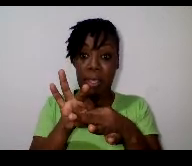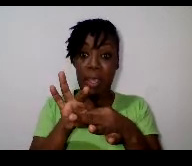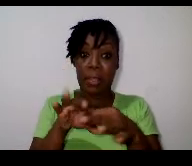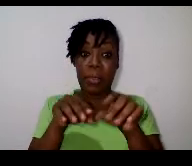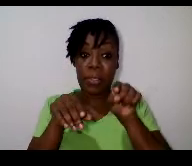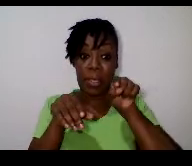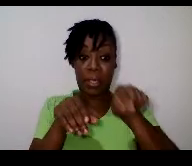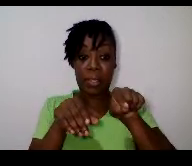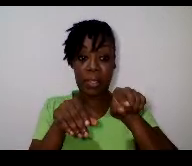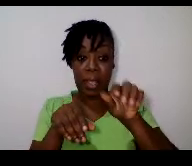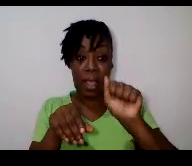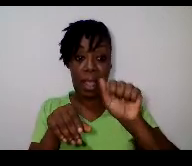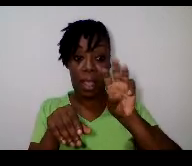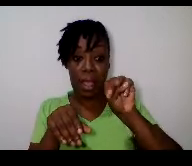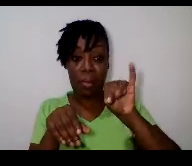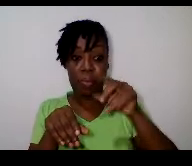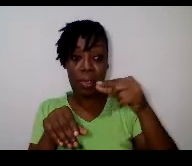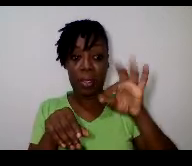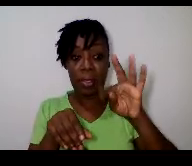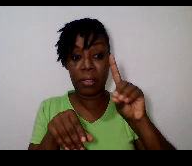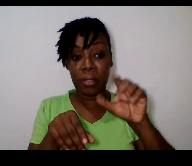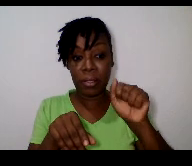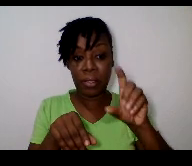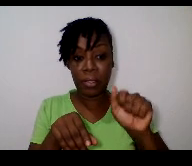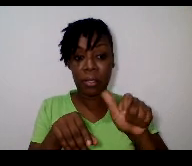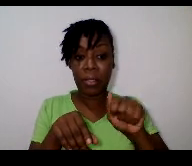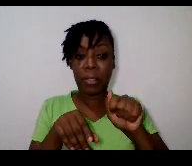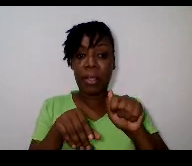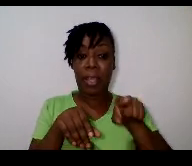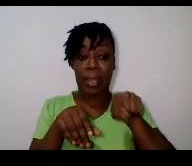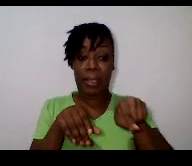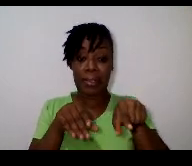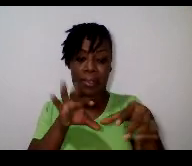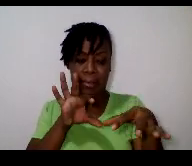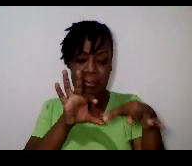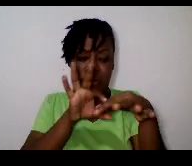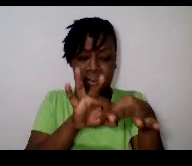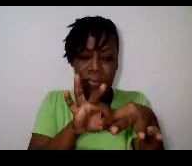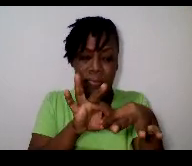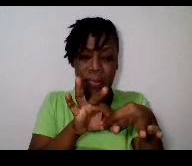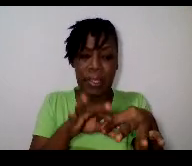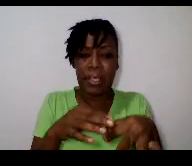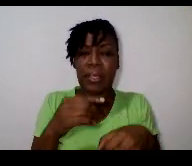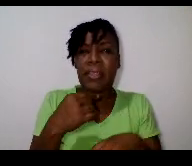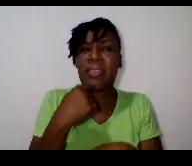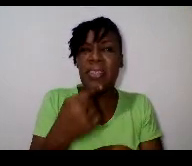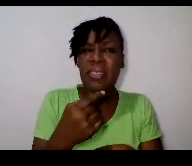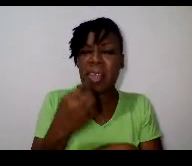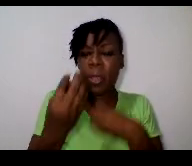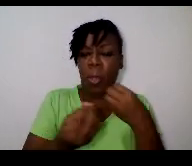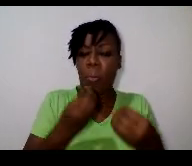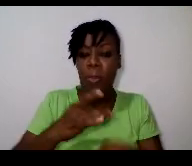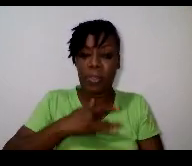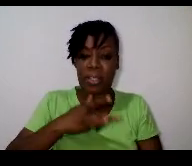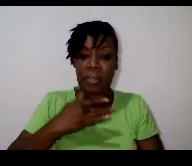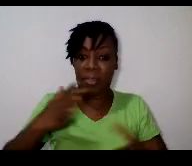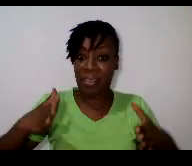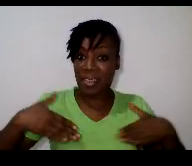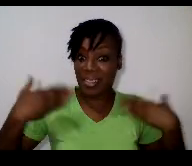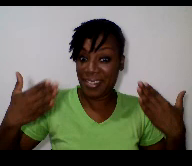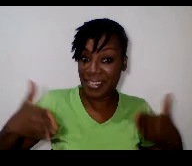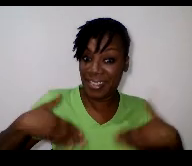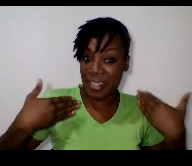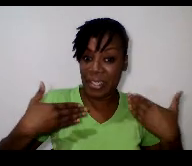las emociones. La amígdala es la que determina cómo reaccionamos cuando sentimos felicidad, tristeza,